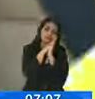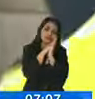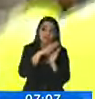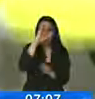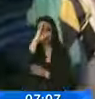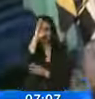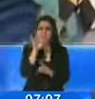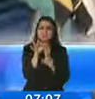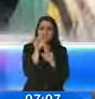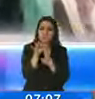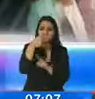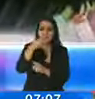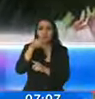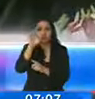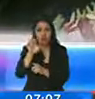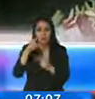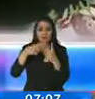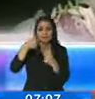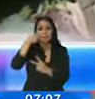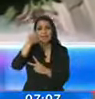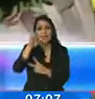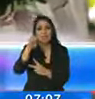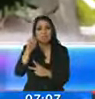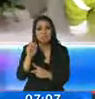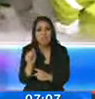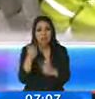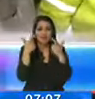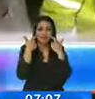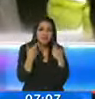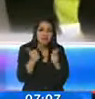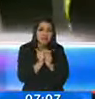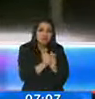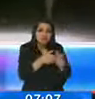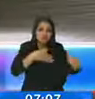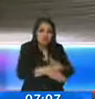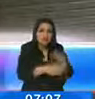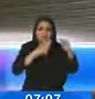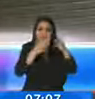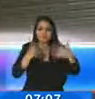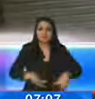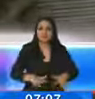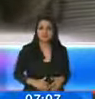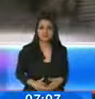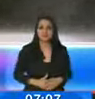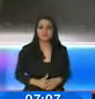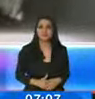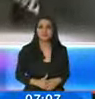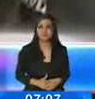con el apoyo legal de la fiscalía, ingresaban a los domicilios donde dormían plácidamente.